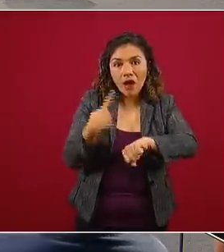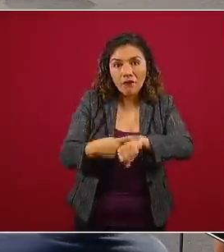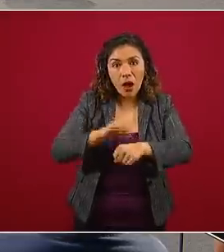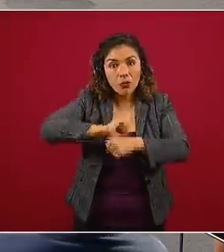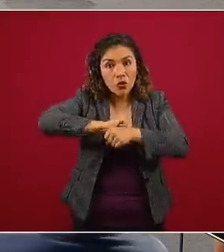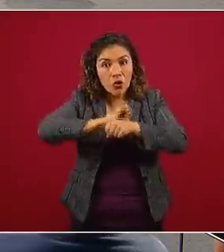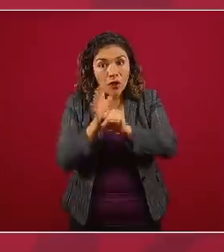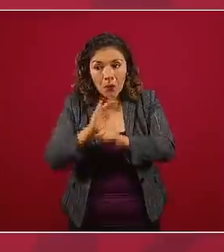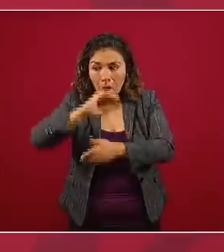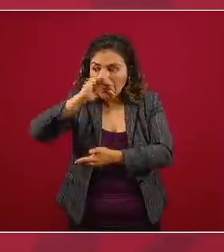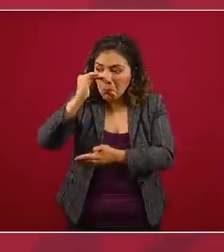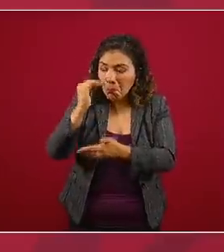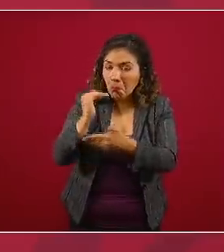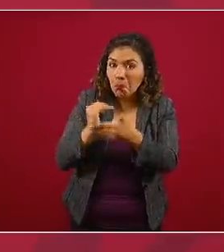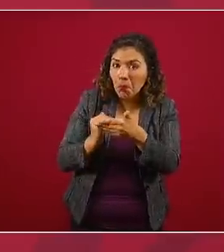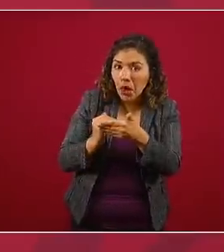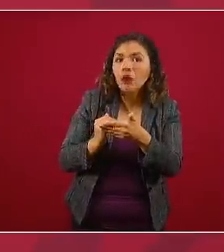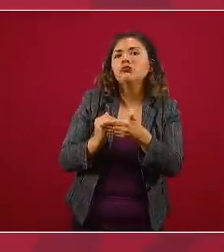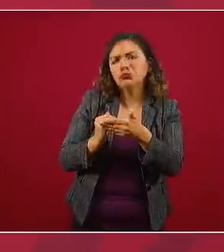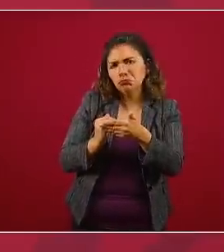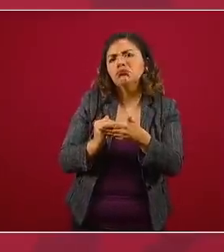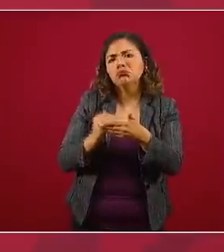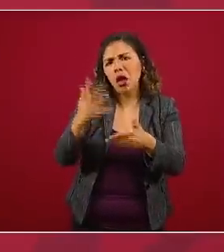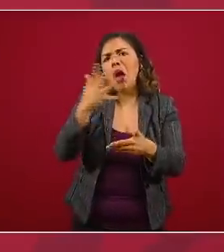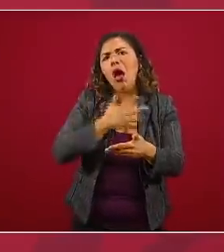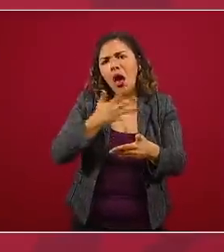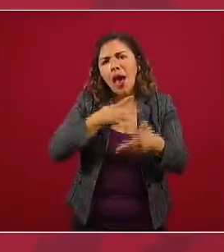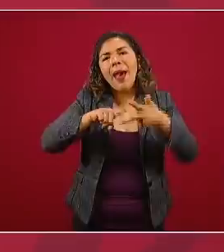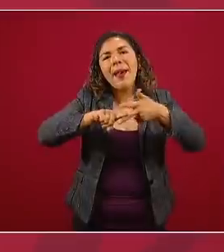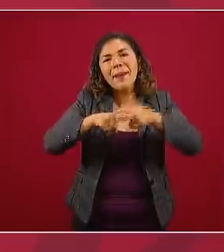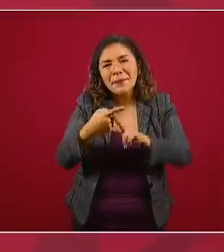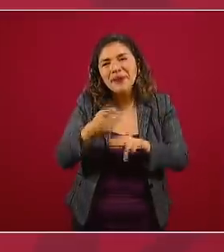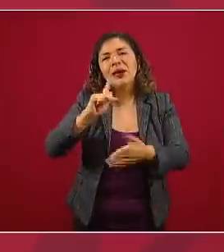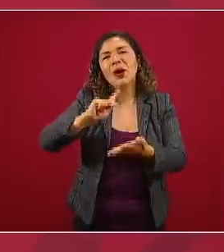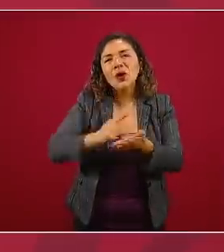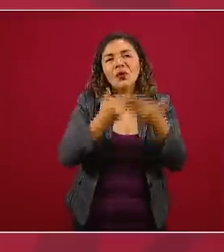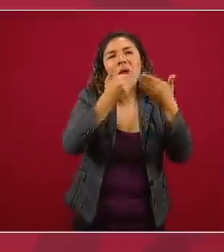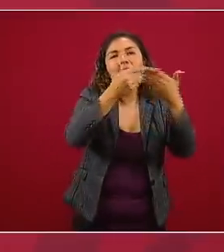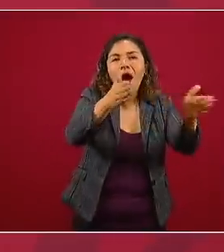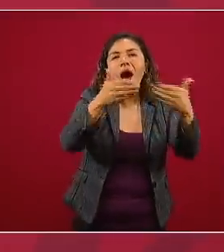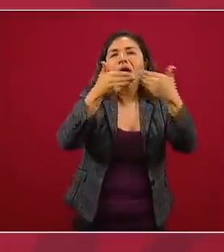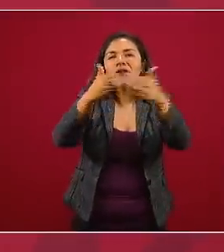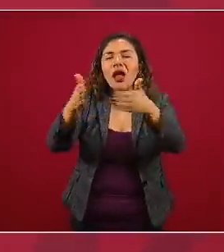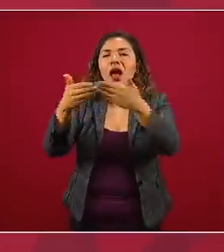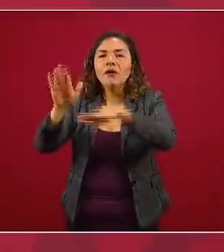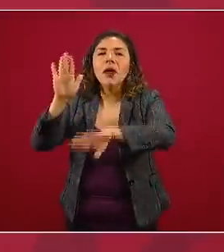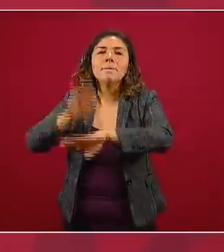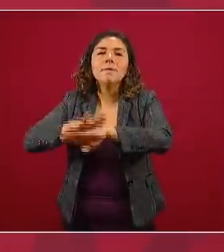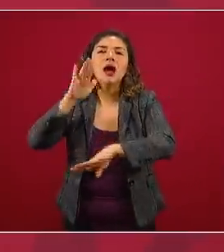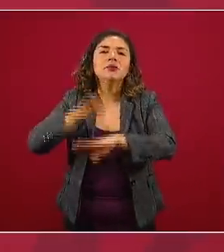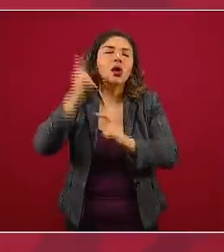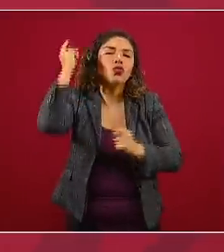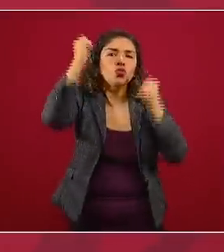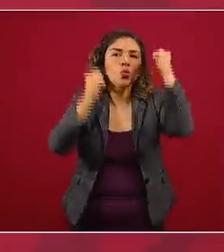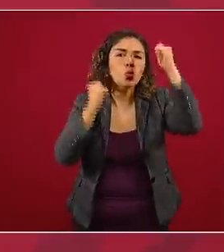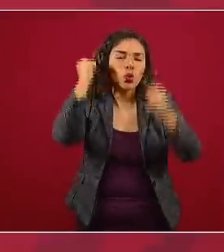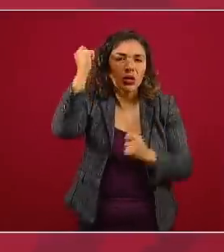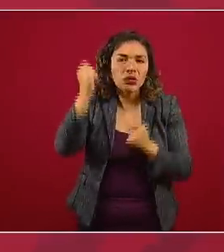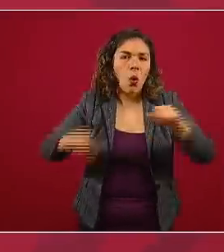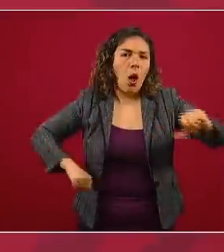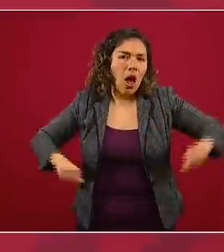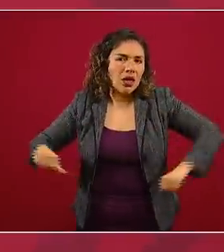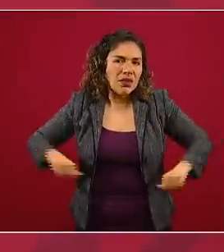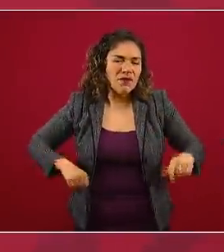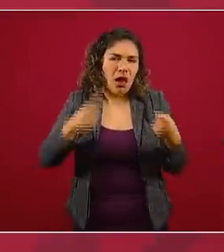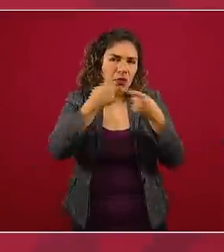la pandemia se está empezando a incrementar la actividad turística